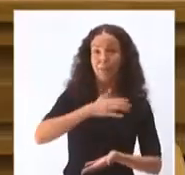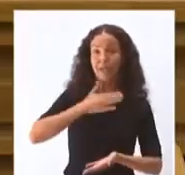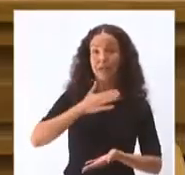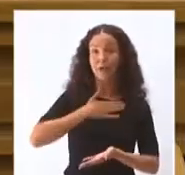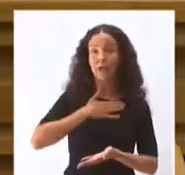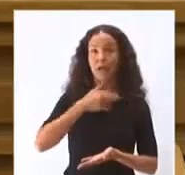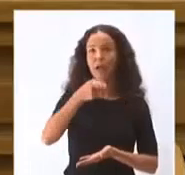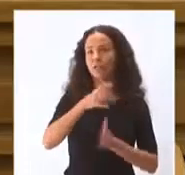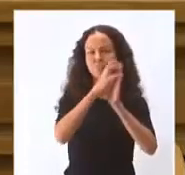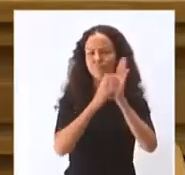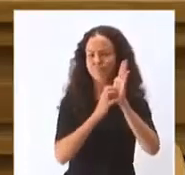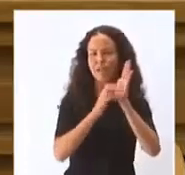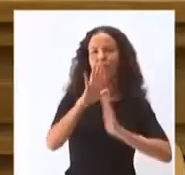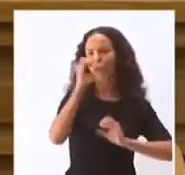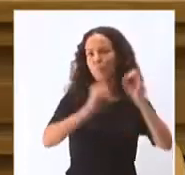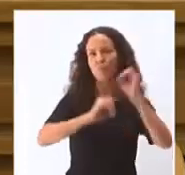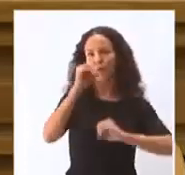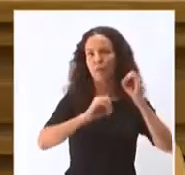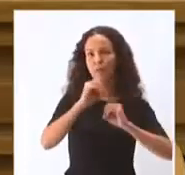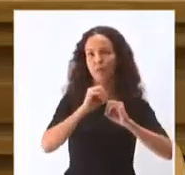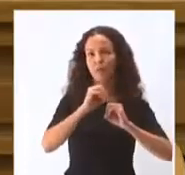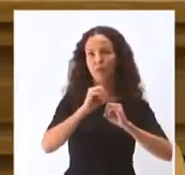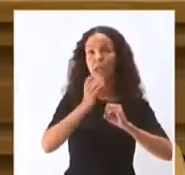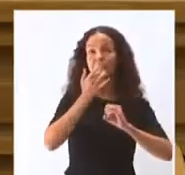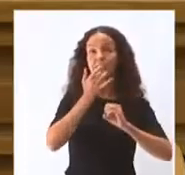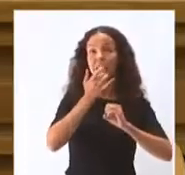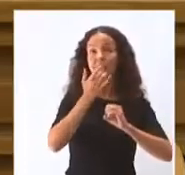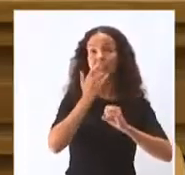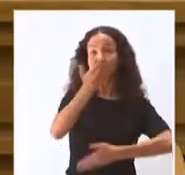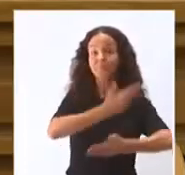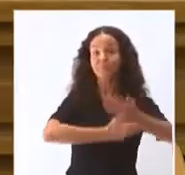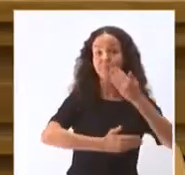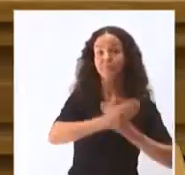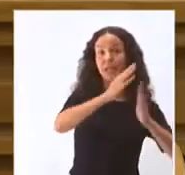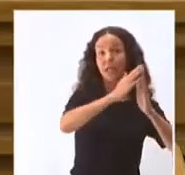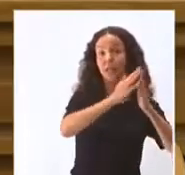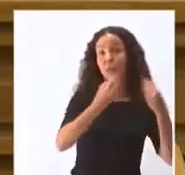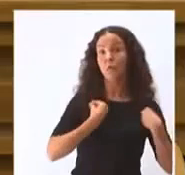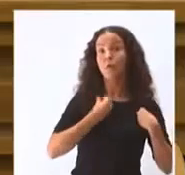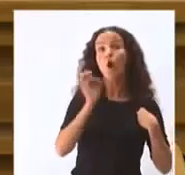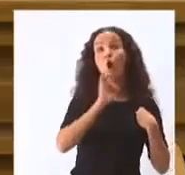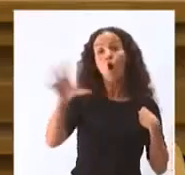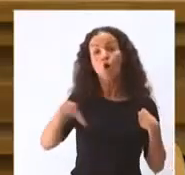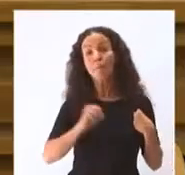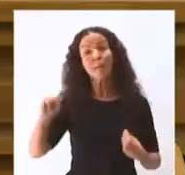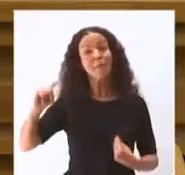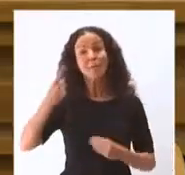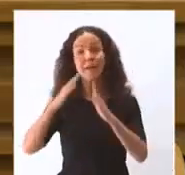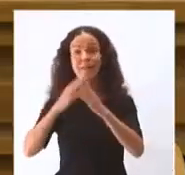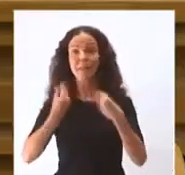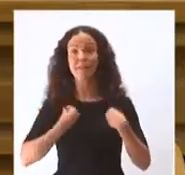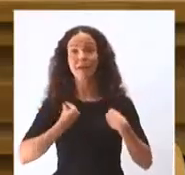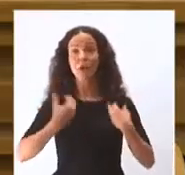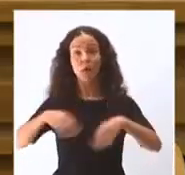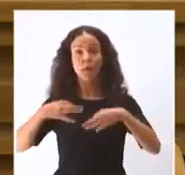superreducido del 5 por ciento a las transmisiones de inmuebles que tengan por objeto la adquisición de la primera vivienda habitual por parte de personas con